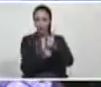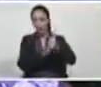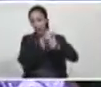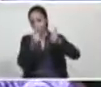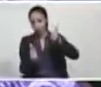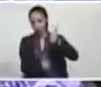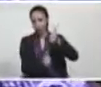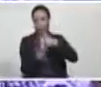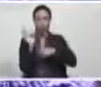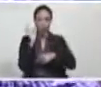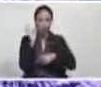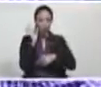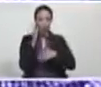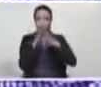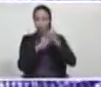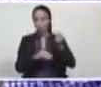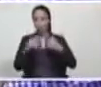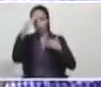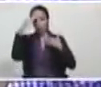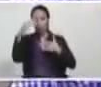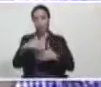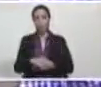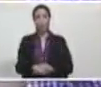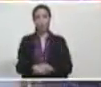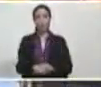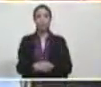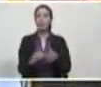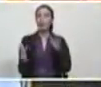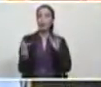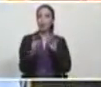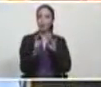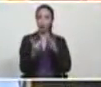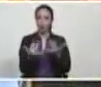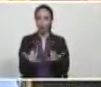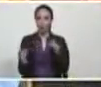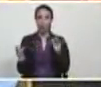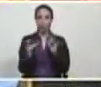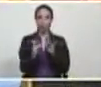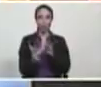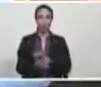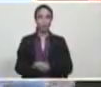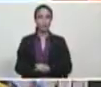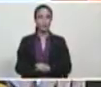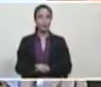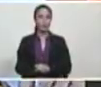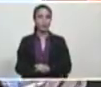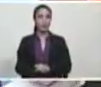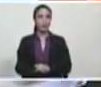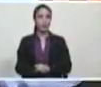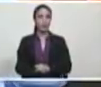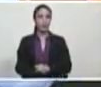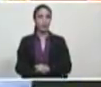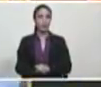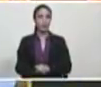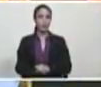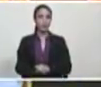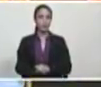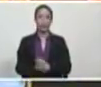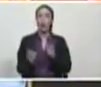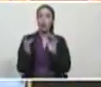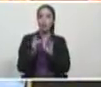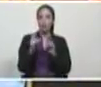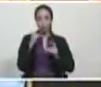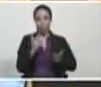Requena, mi saludo. Bueno, ahora vamos a hacer un pase, porque hay buenas